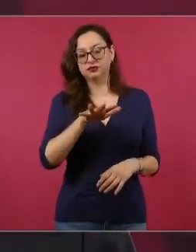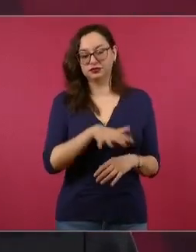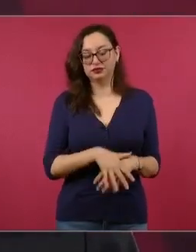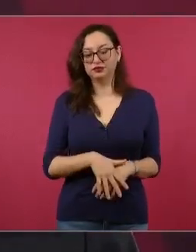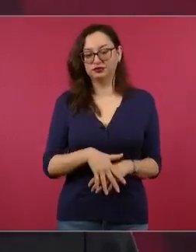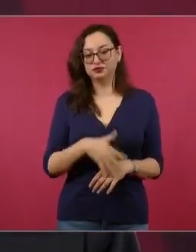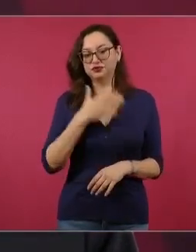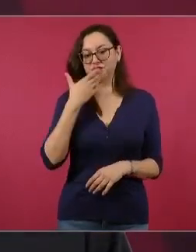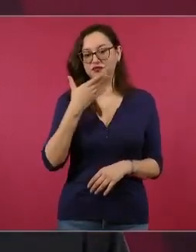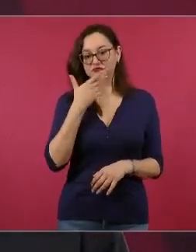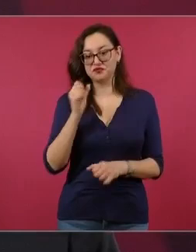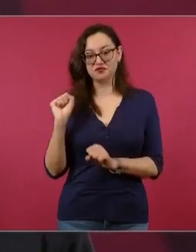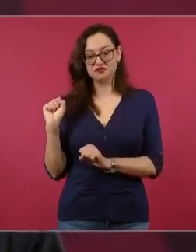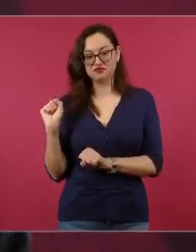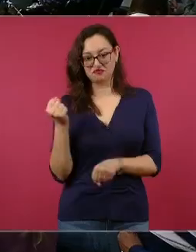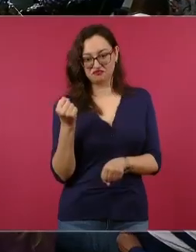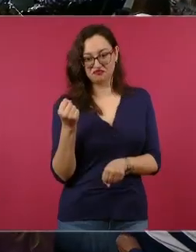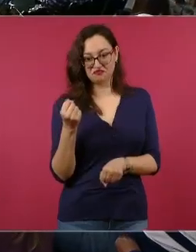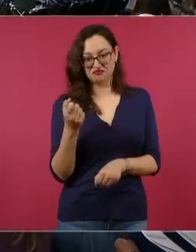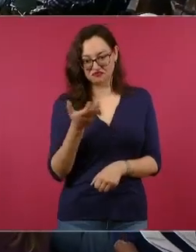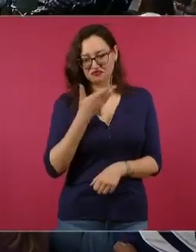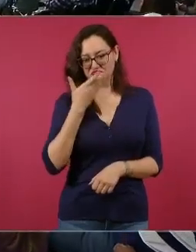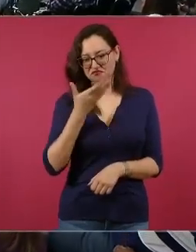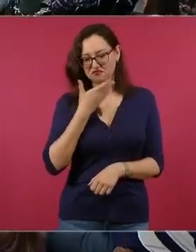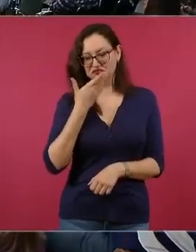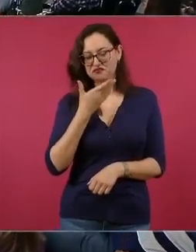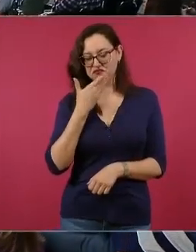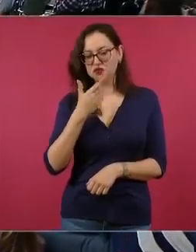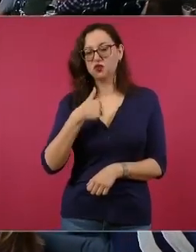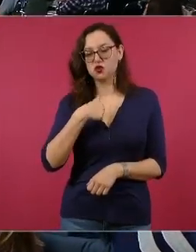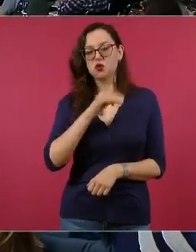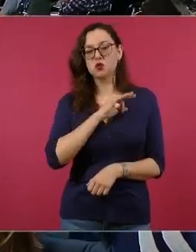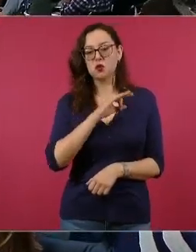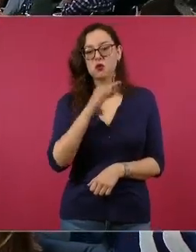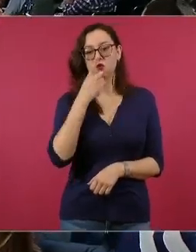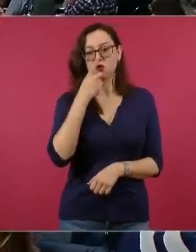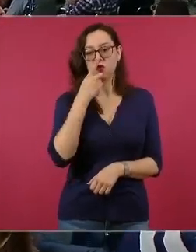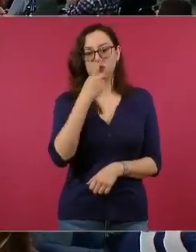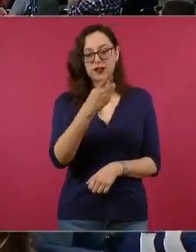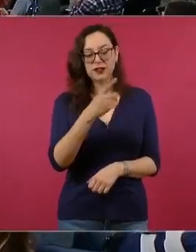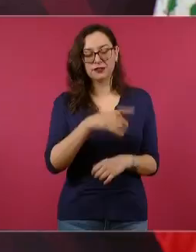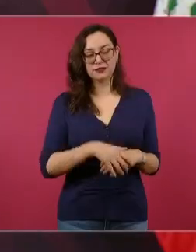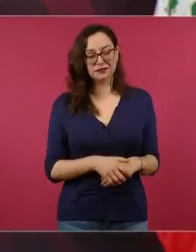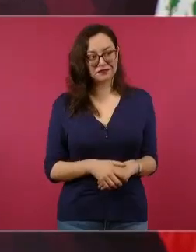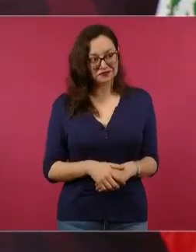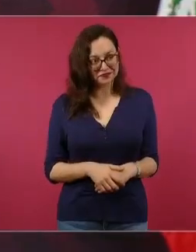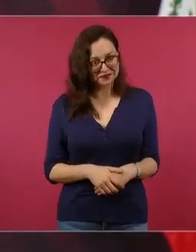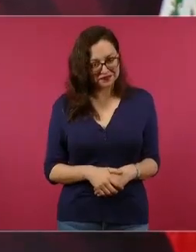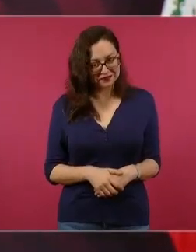béisbol. Ya le puedo mandar a decir que